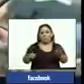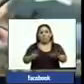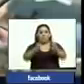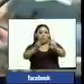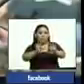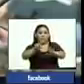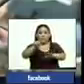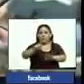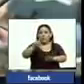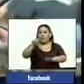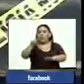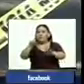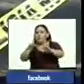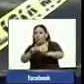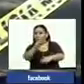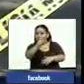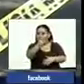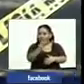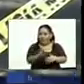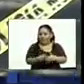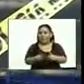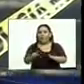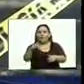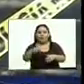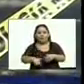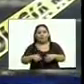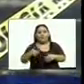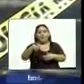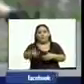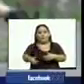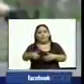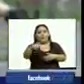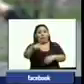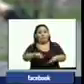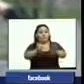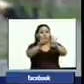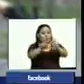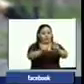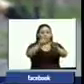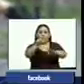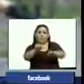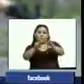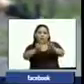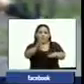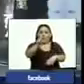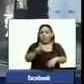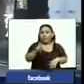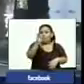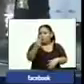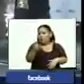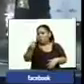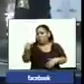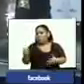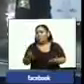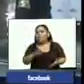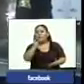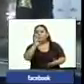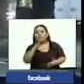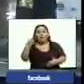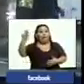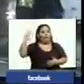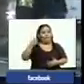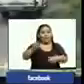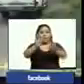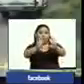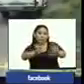7.6. En 2019 el promedio anual es de 6.7 asesinatos diarios, mientras que el año pasado fue de 9